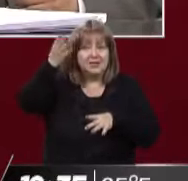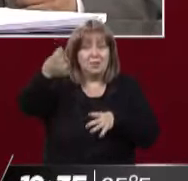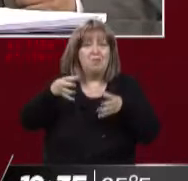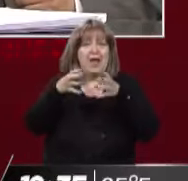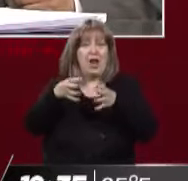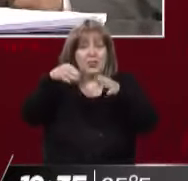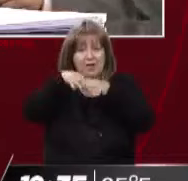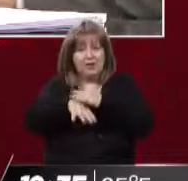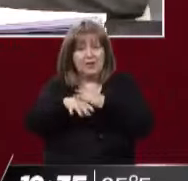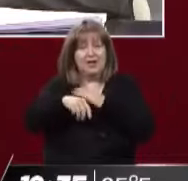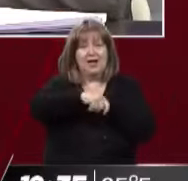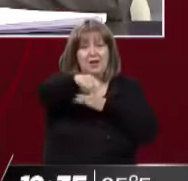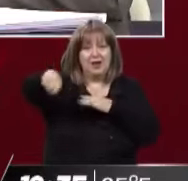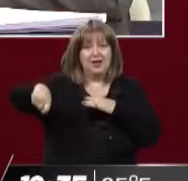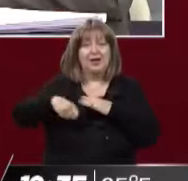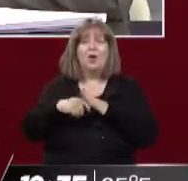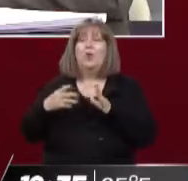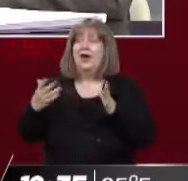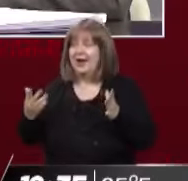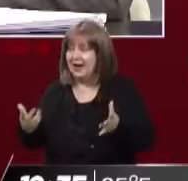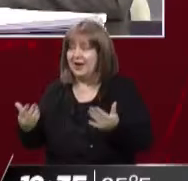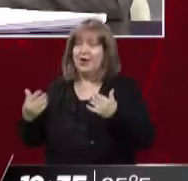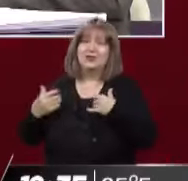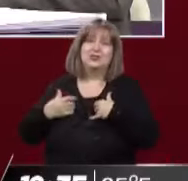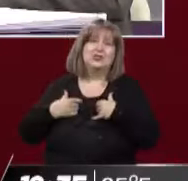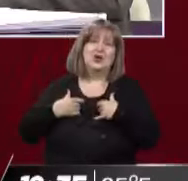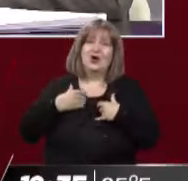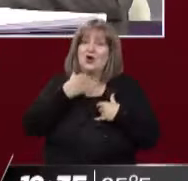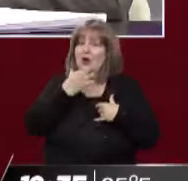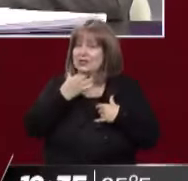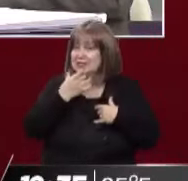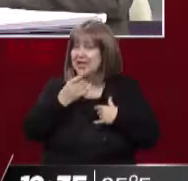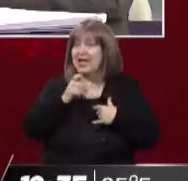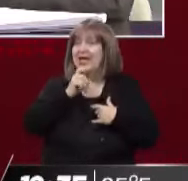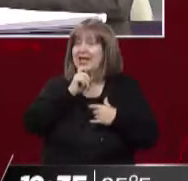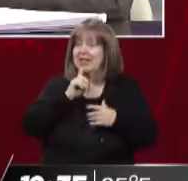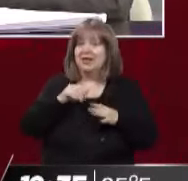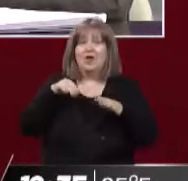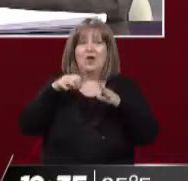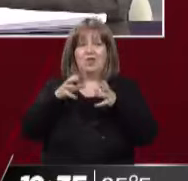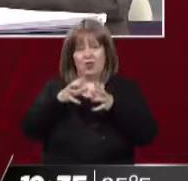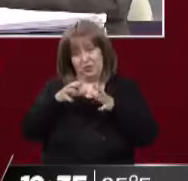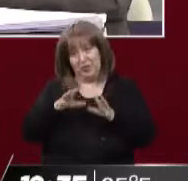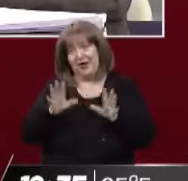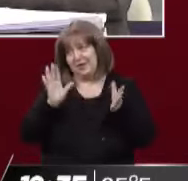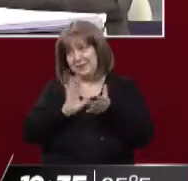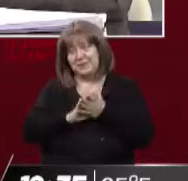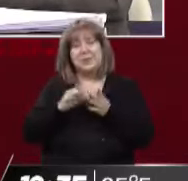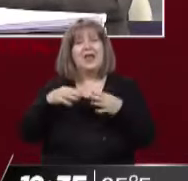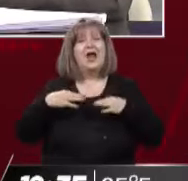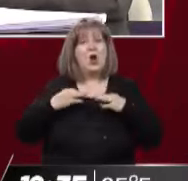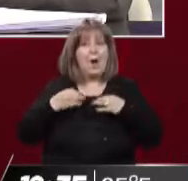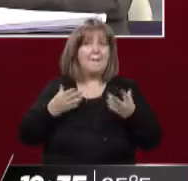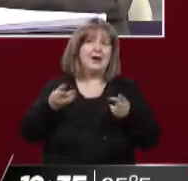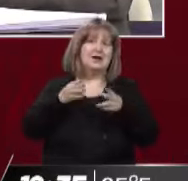qué vas a ocupar un lugar en la valija por una pelota de fútbol? Razón. Y bueno, no sé si me alcanza en Qatar para una bocha. Una pelota desinflada, bueno, vamos. Bueno, no sé,